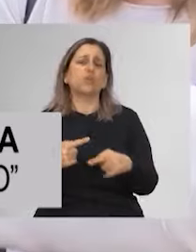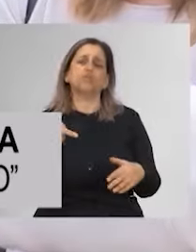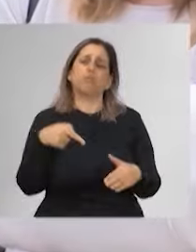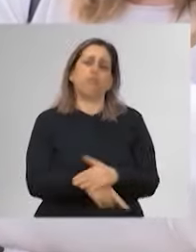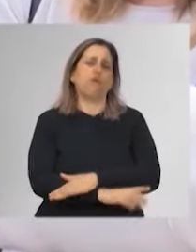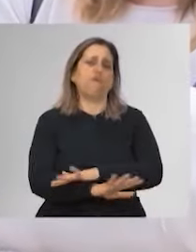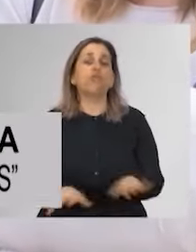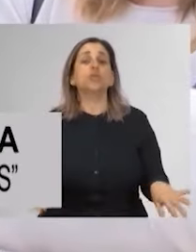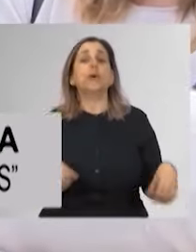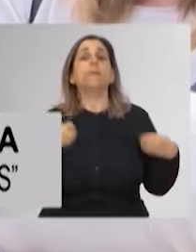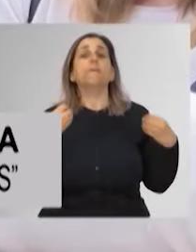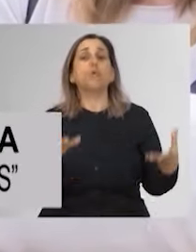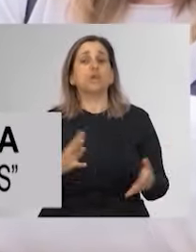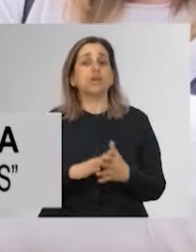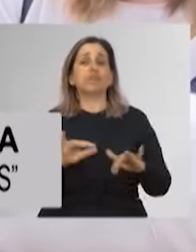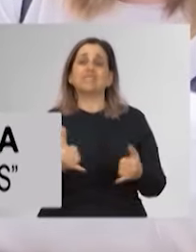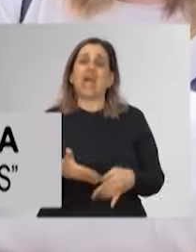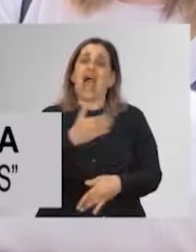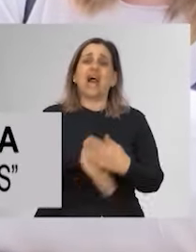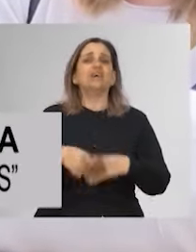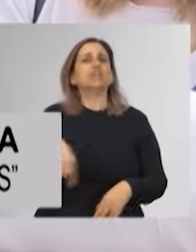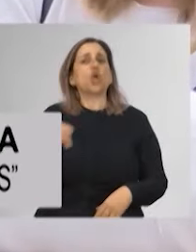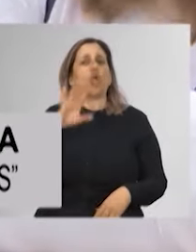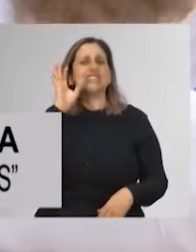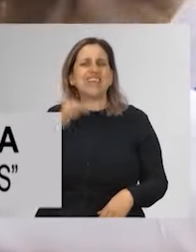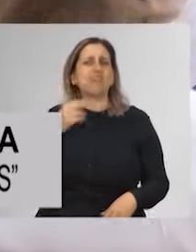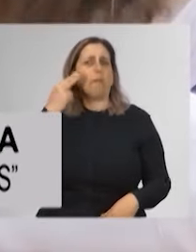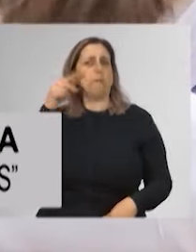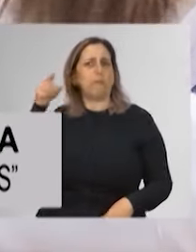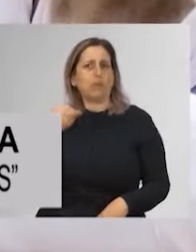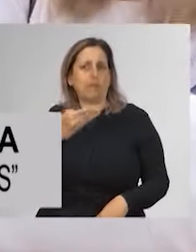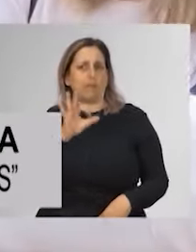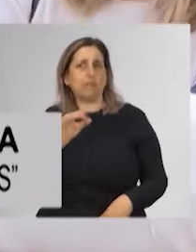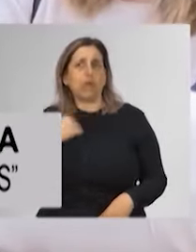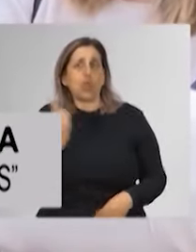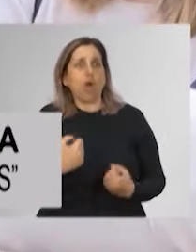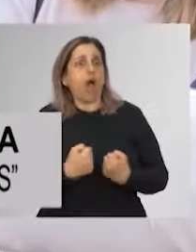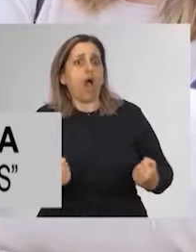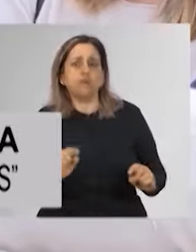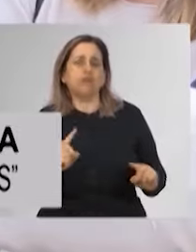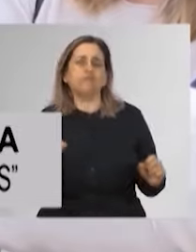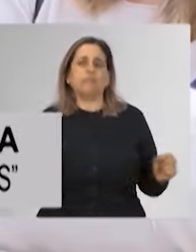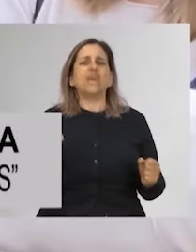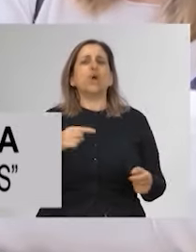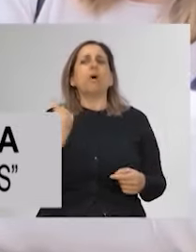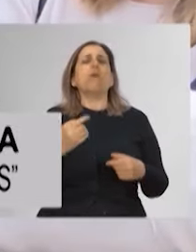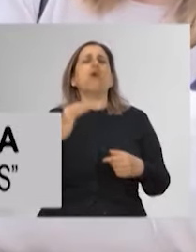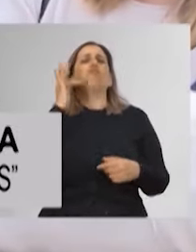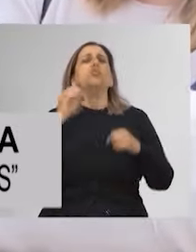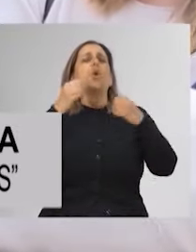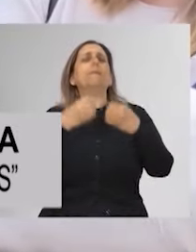otras cosas, porque estaba hiperdiagnosticado y nadie se había animado a hacer las cosas. ¿Por qué? Porque decían que se pagaba el costo